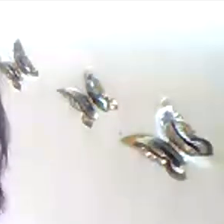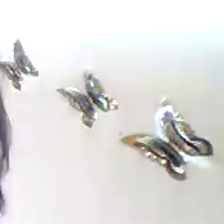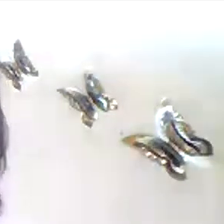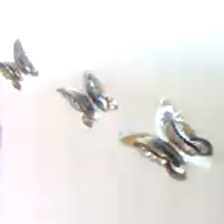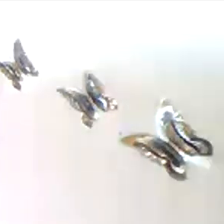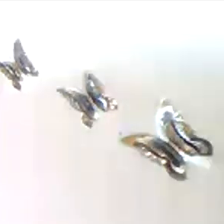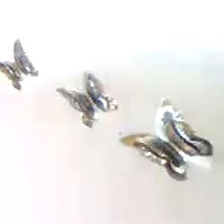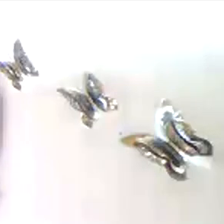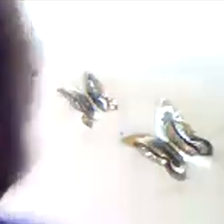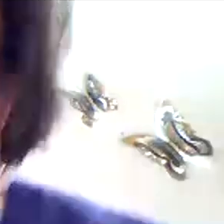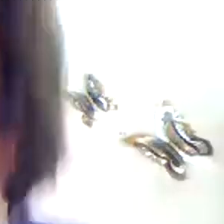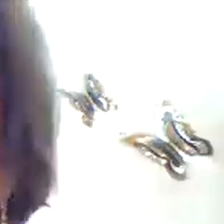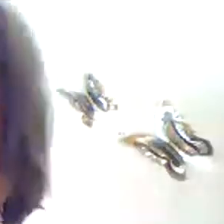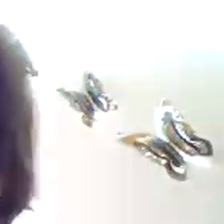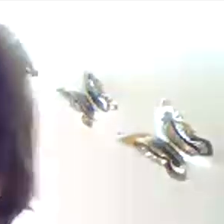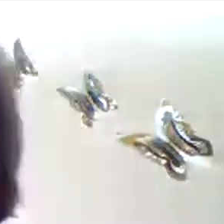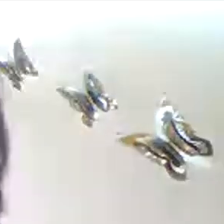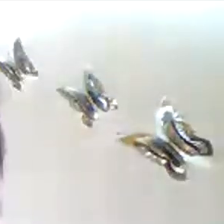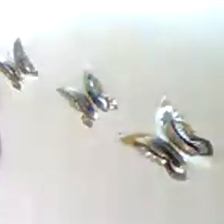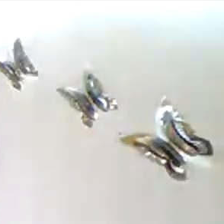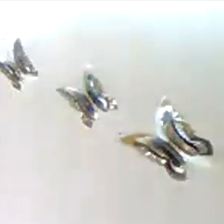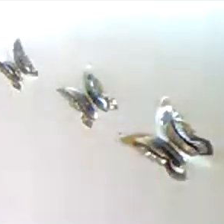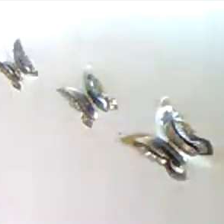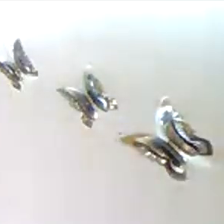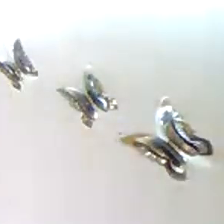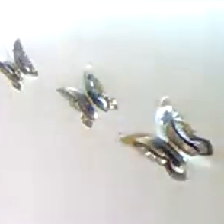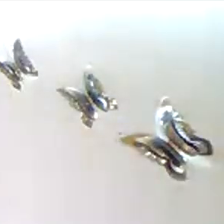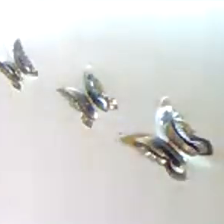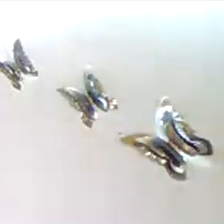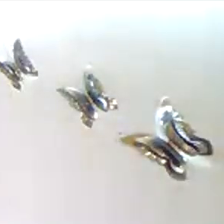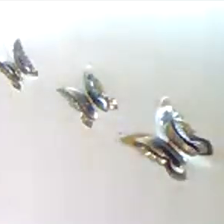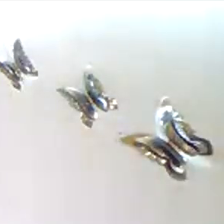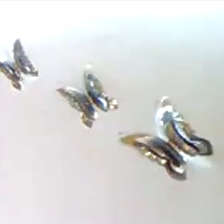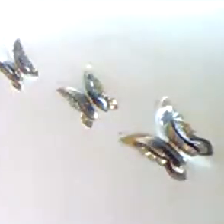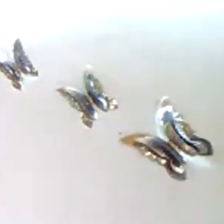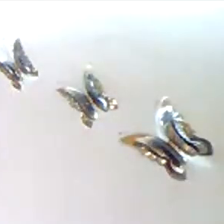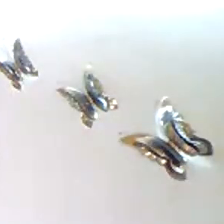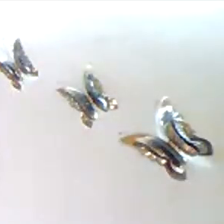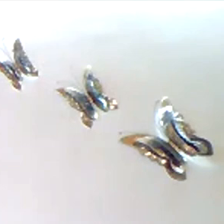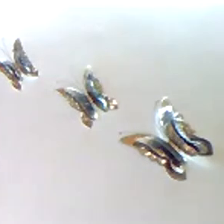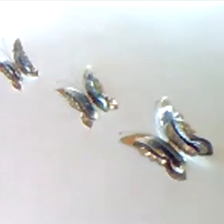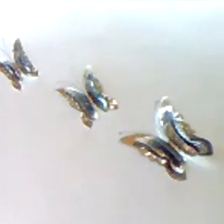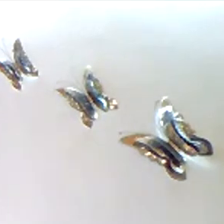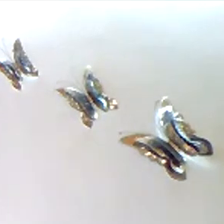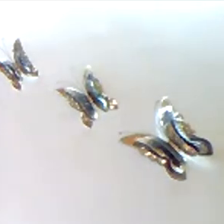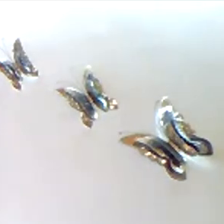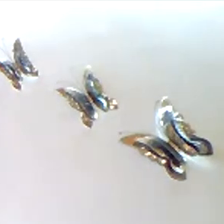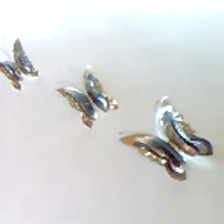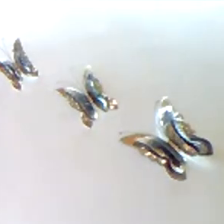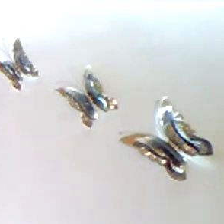Antonio Dinamarca, quien pregunta si se ha estudiado el efecto de neuromoduladores como